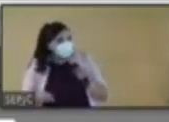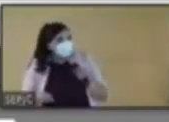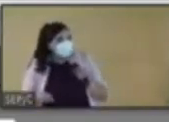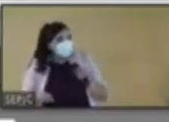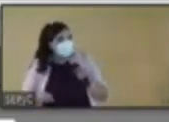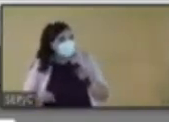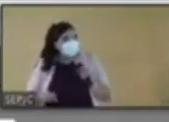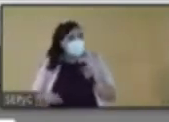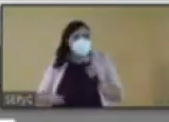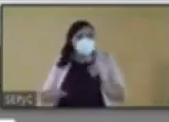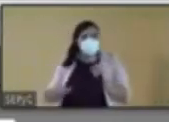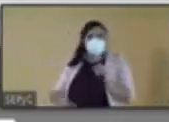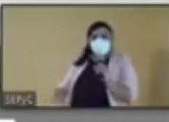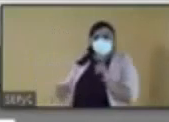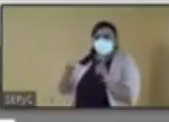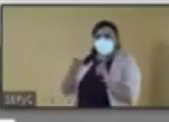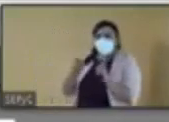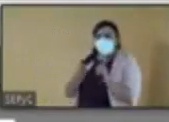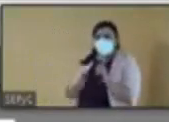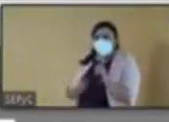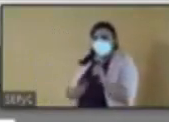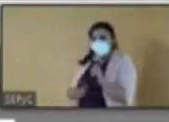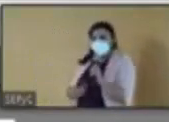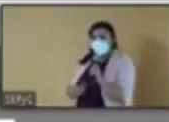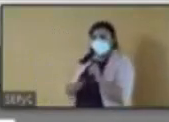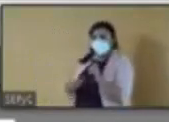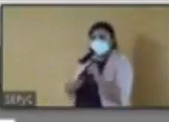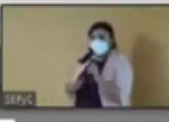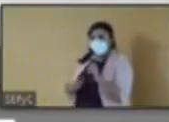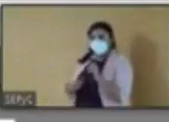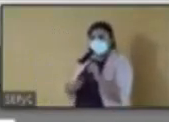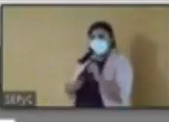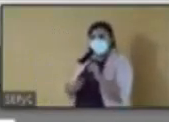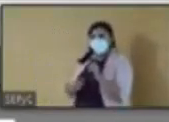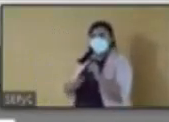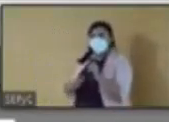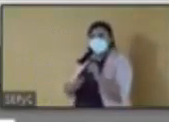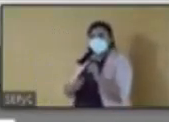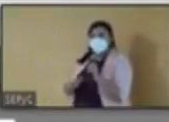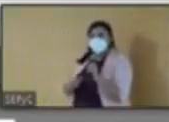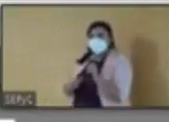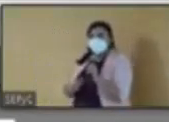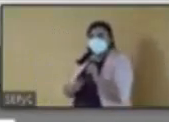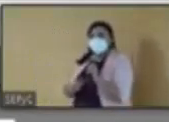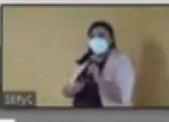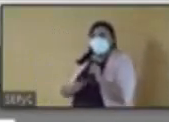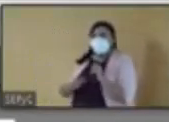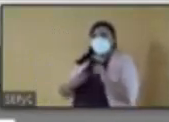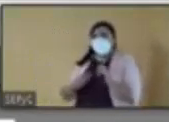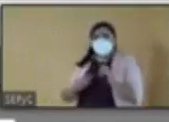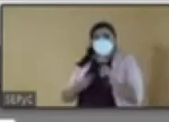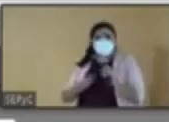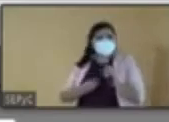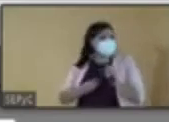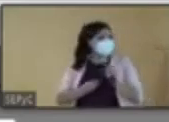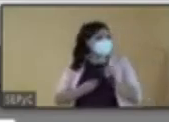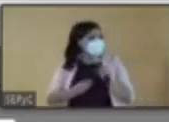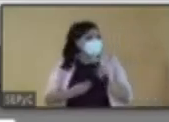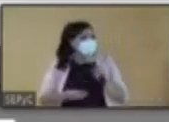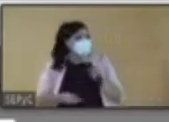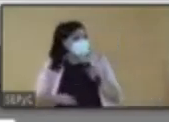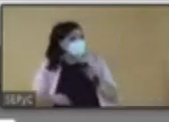fiduciario, que en su caso sería la persona que tendría en resguardo la posesión de esos bienes para efectos